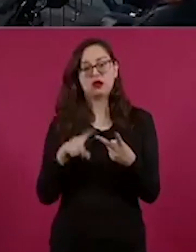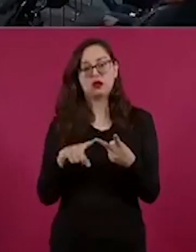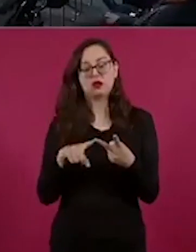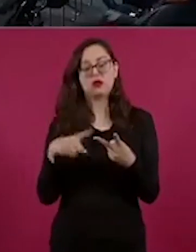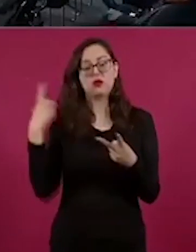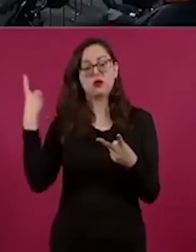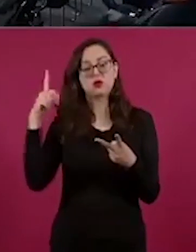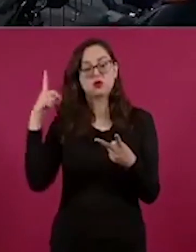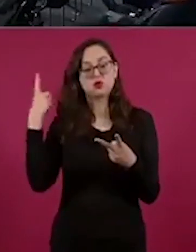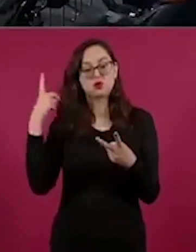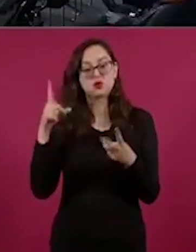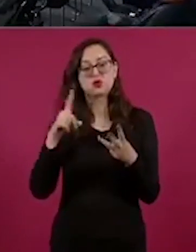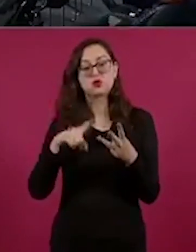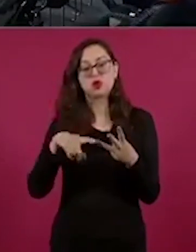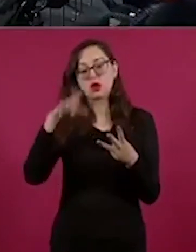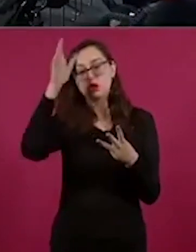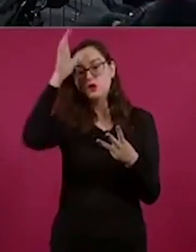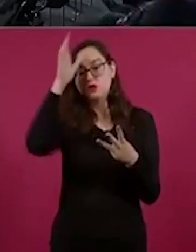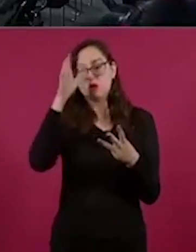Durango